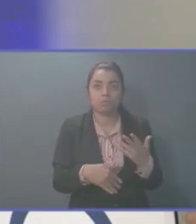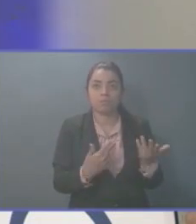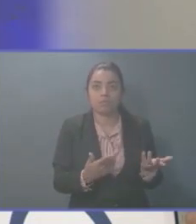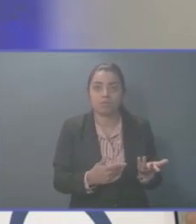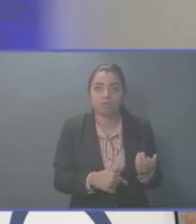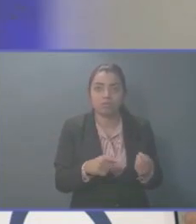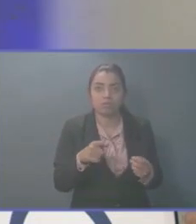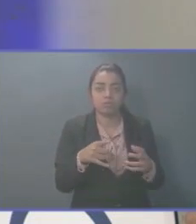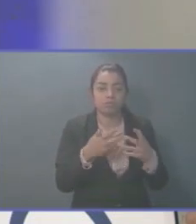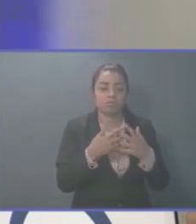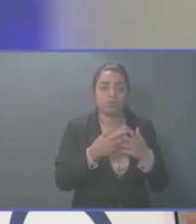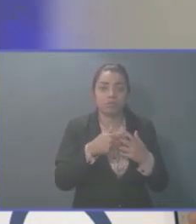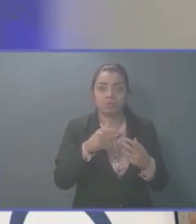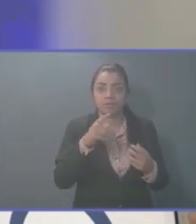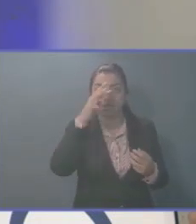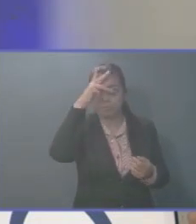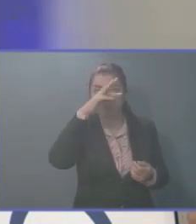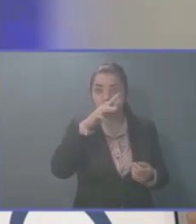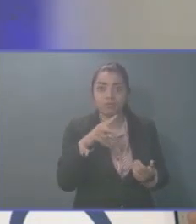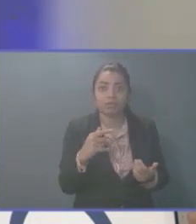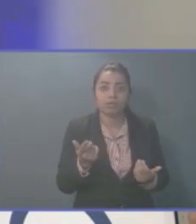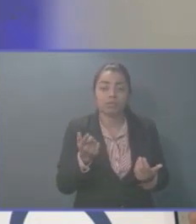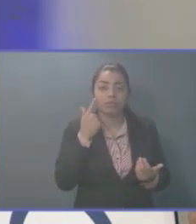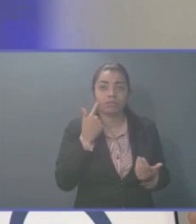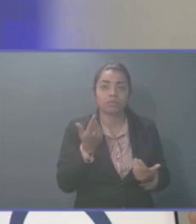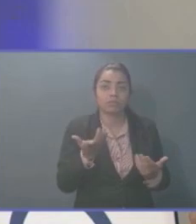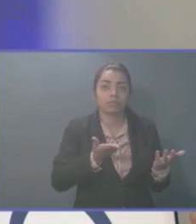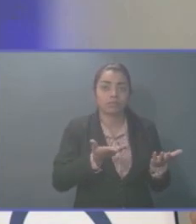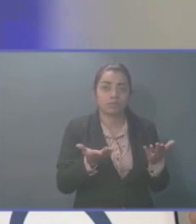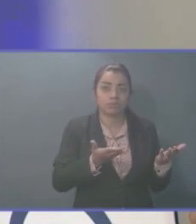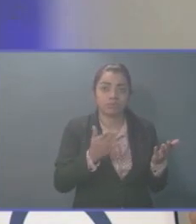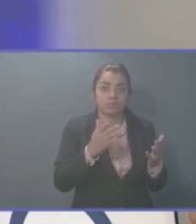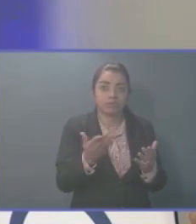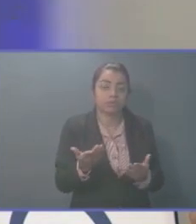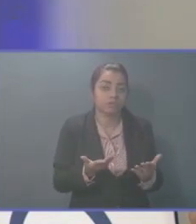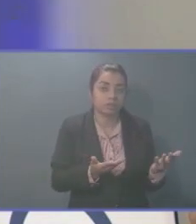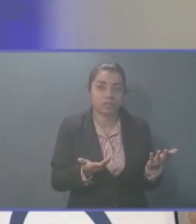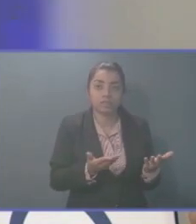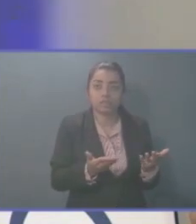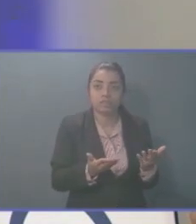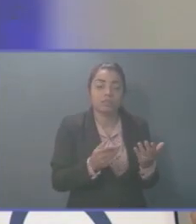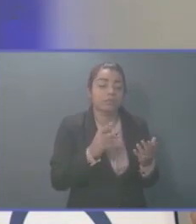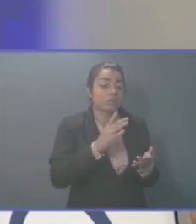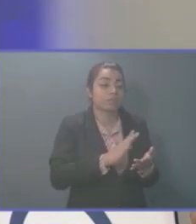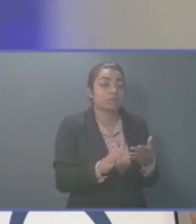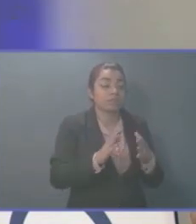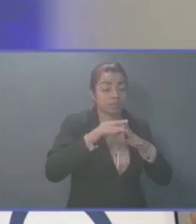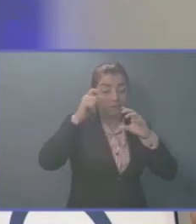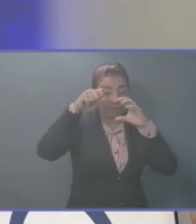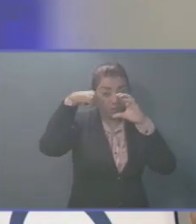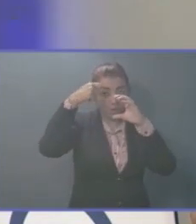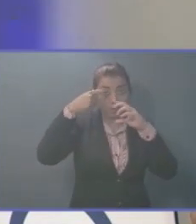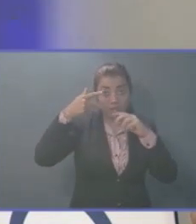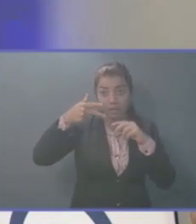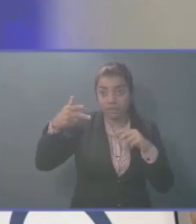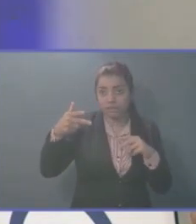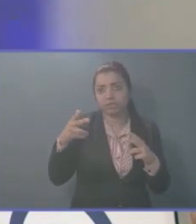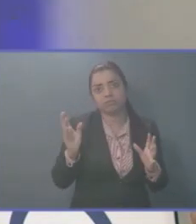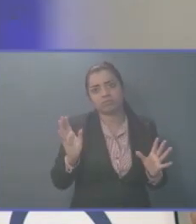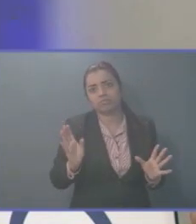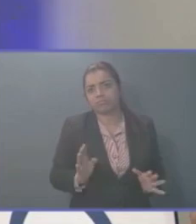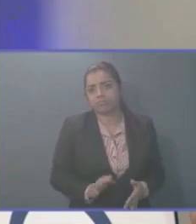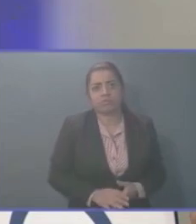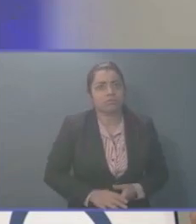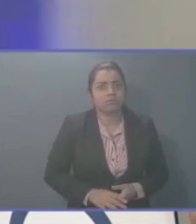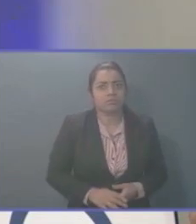es una empresa mexicana dedicada a la venta de servicios y equipos de videovigilancia.